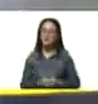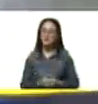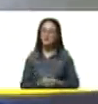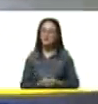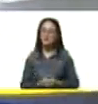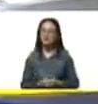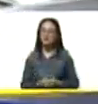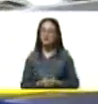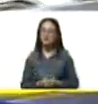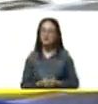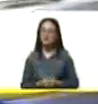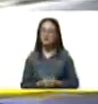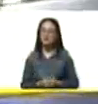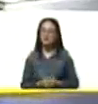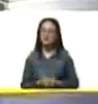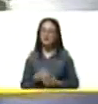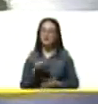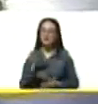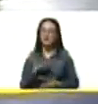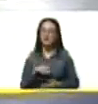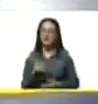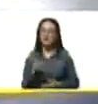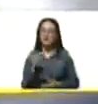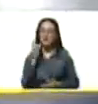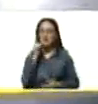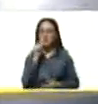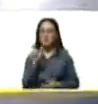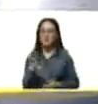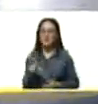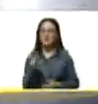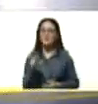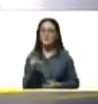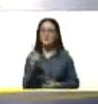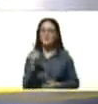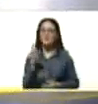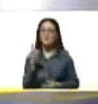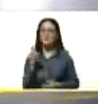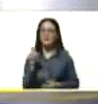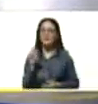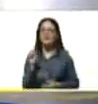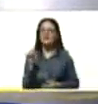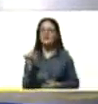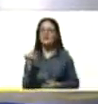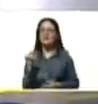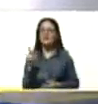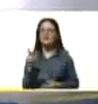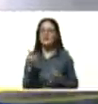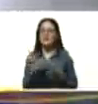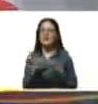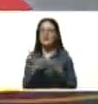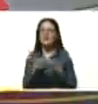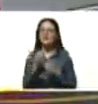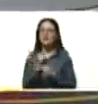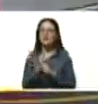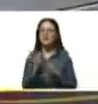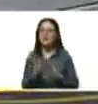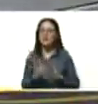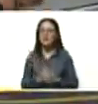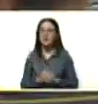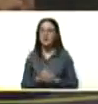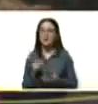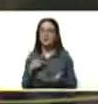está conmigo también aquí Valiente Villarruel, y también está Dexy Guerrero, que forman parte de este equipo de trabajadores. Nosotros vamos a entrar